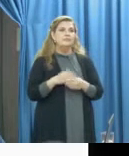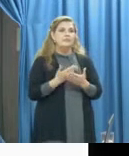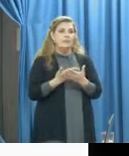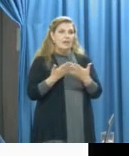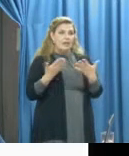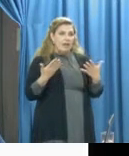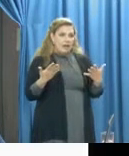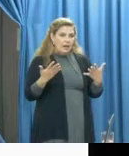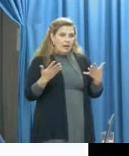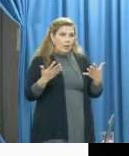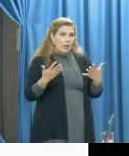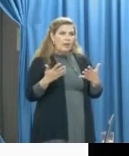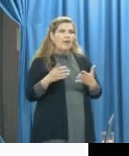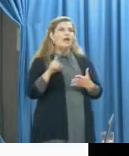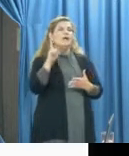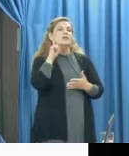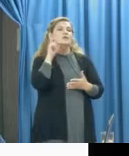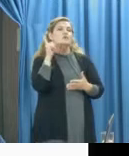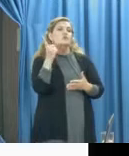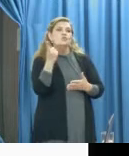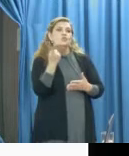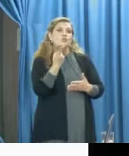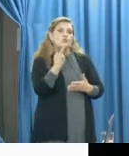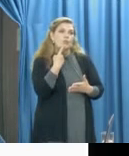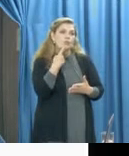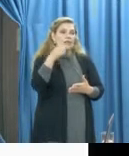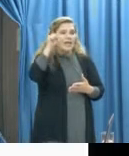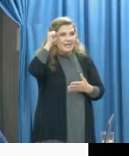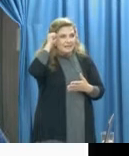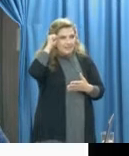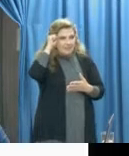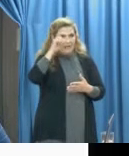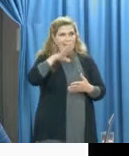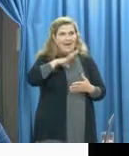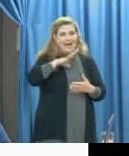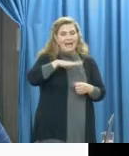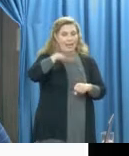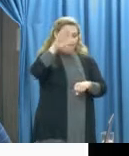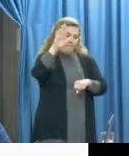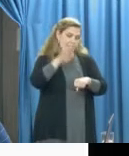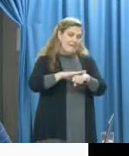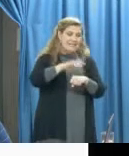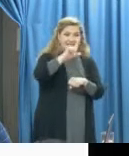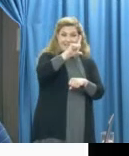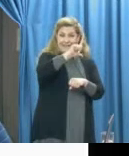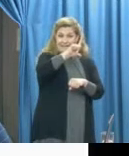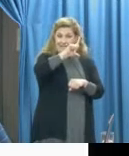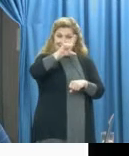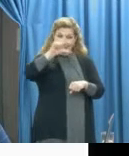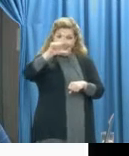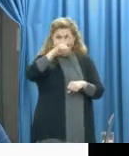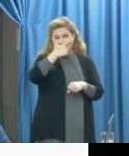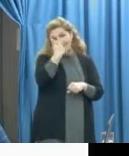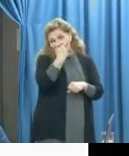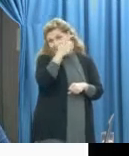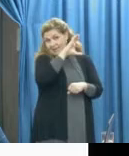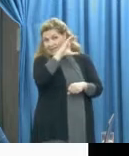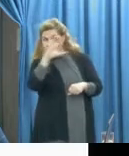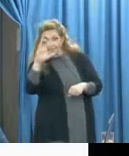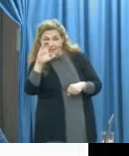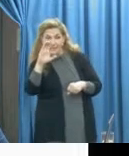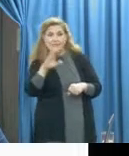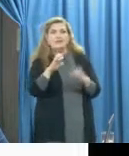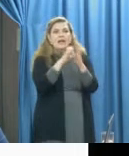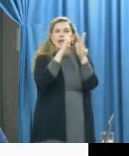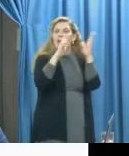Ahora vamos a hablar de sorderas sindrómicas. Hay alrededor, les decía, más de 700. Únicamente vamos a hablar de